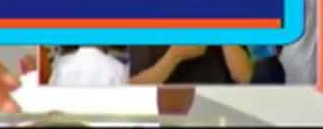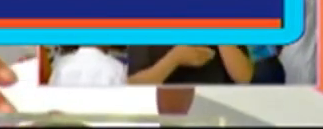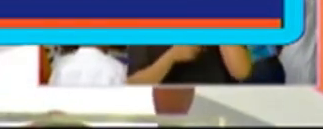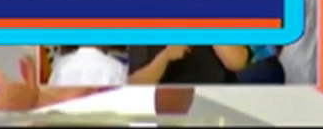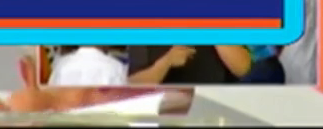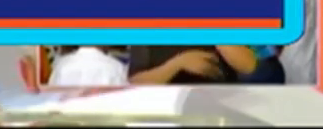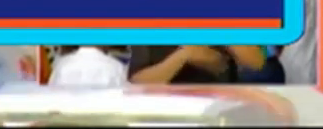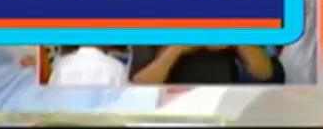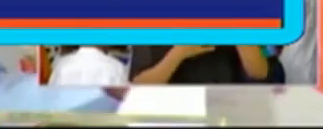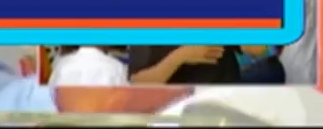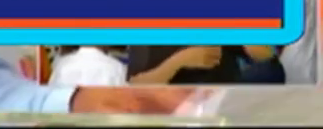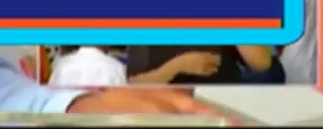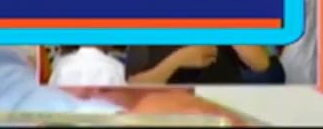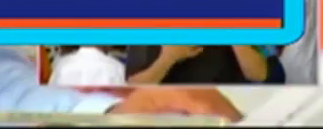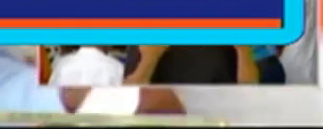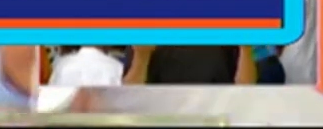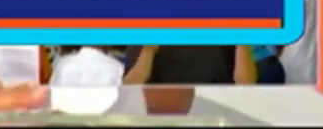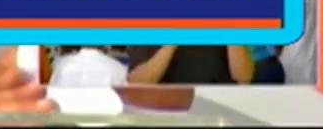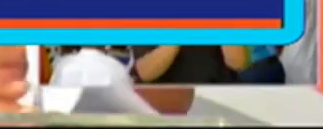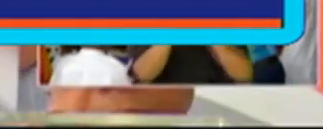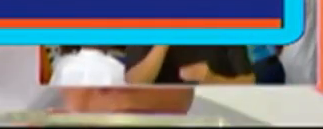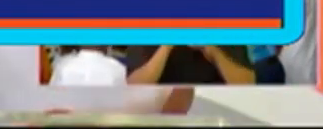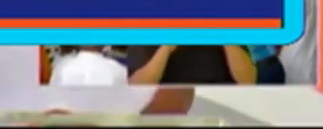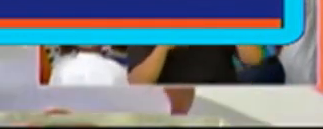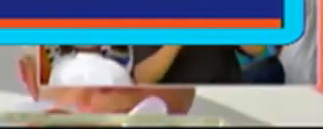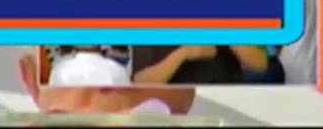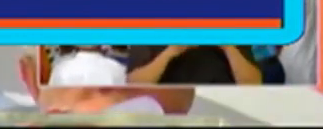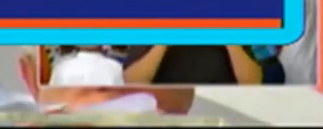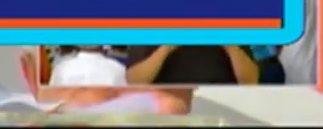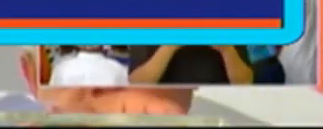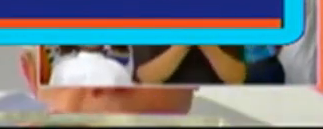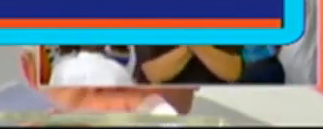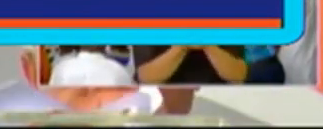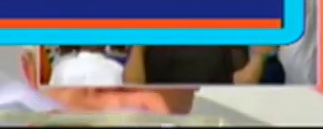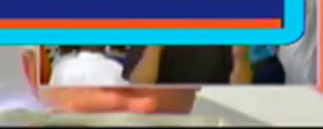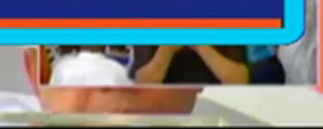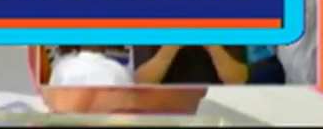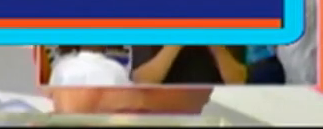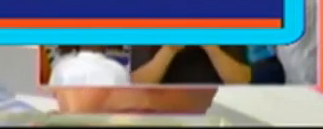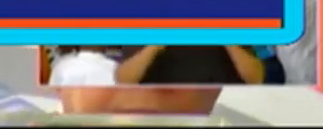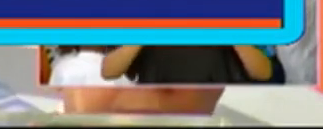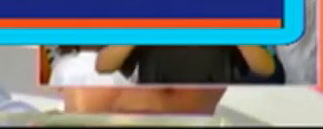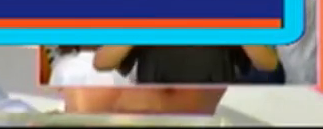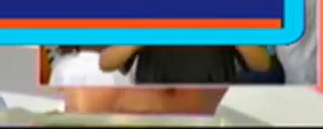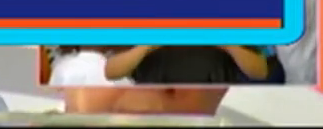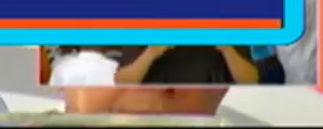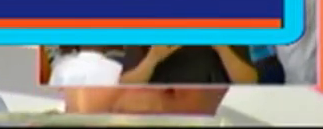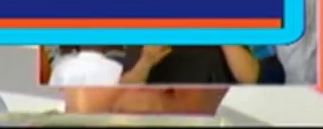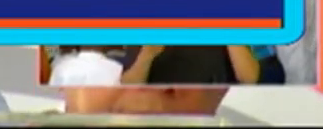niños serán matriculados en el sector educación. La educación es un bien